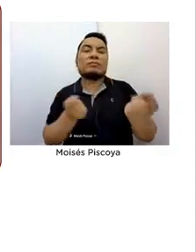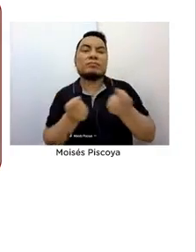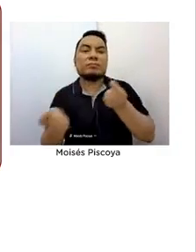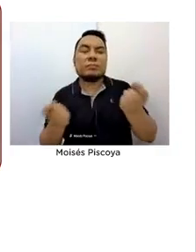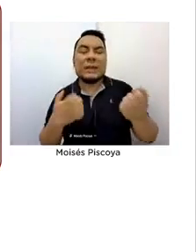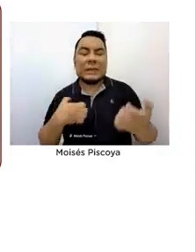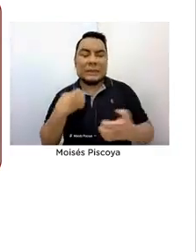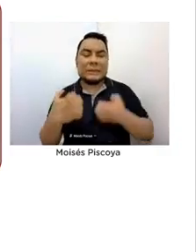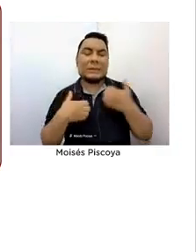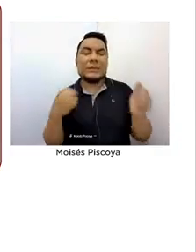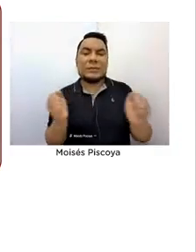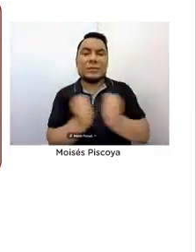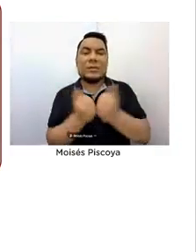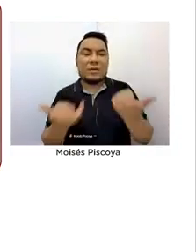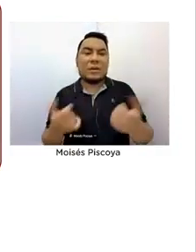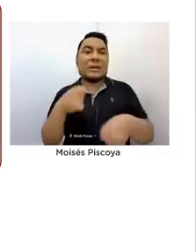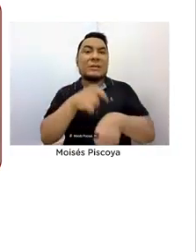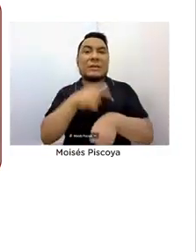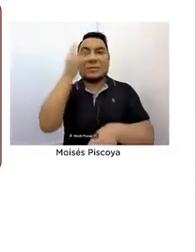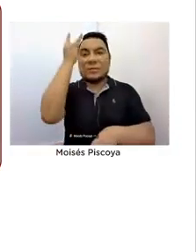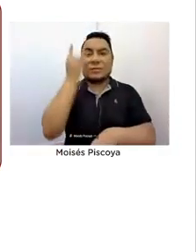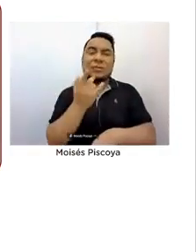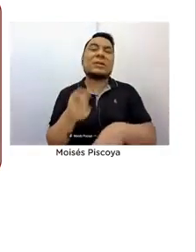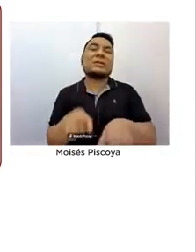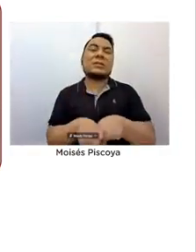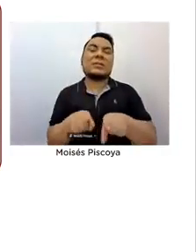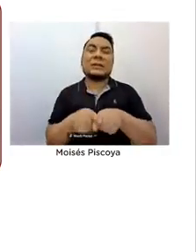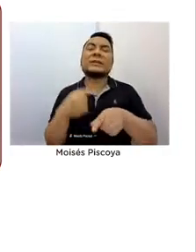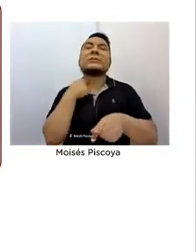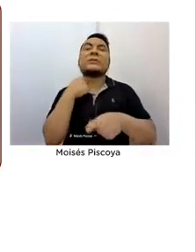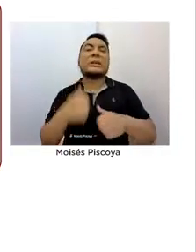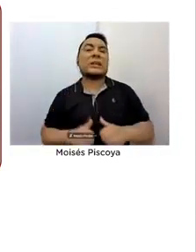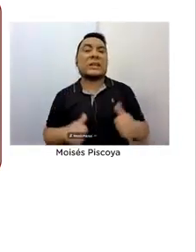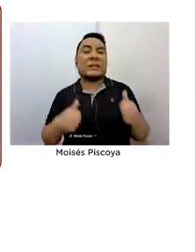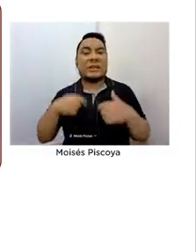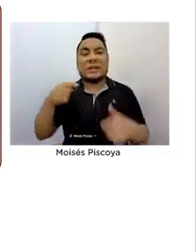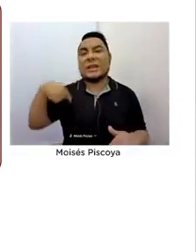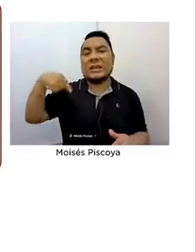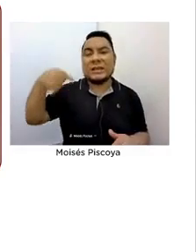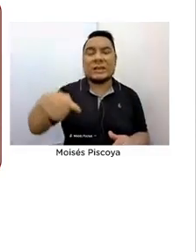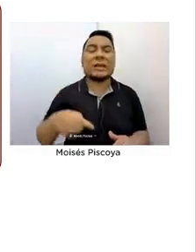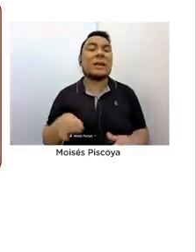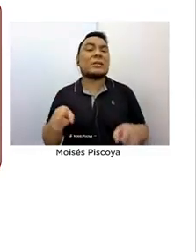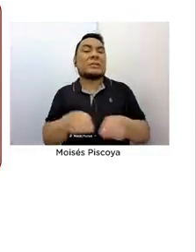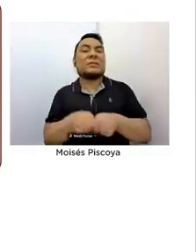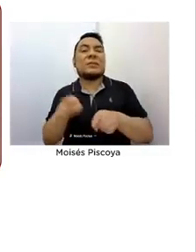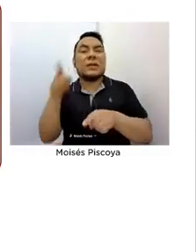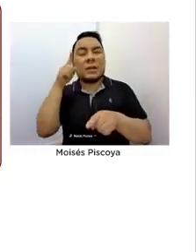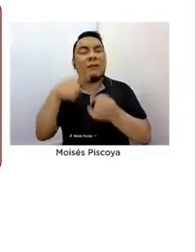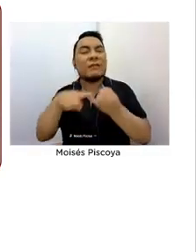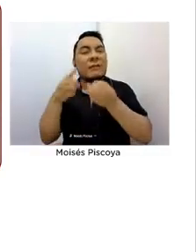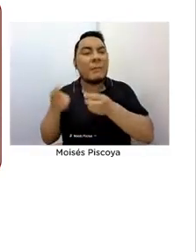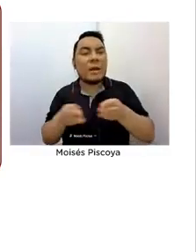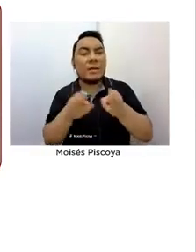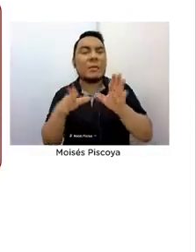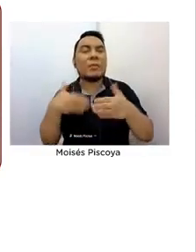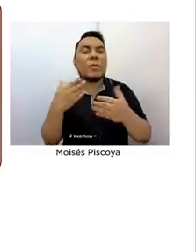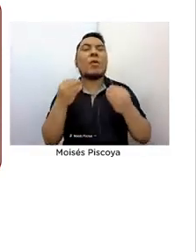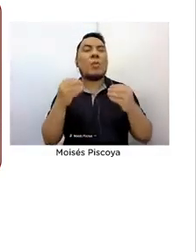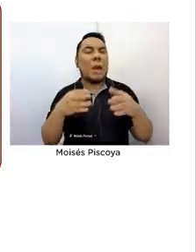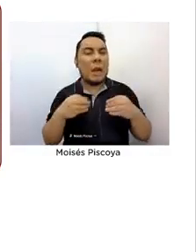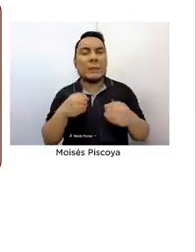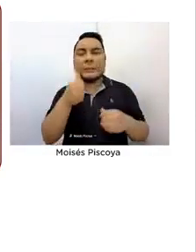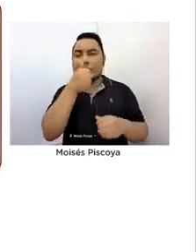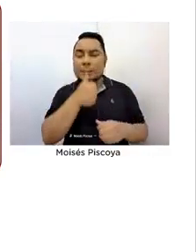que acompañan esta situación de emergencia y afectan la vida cotidiana, así como recursos para poder enfrentarla.